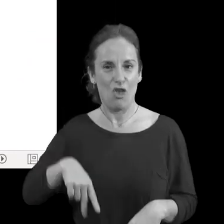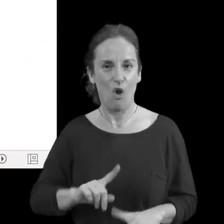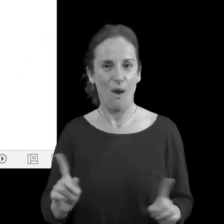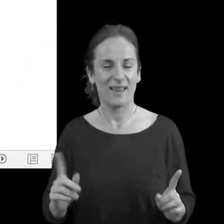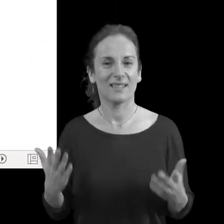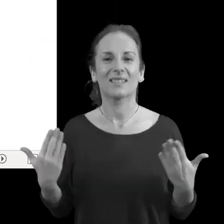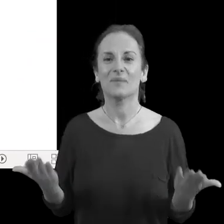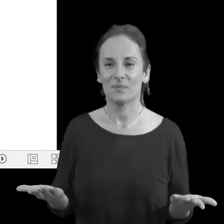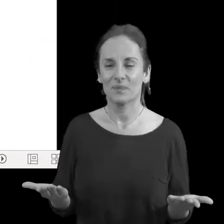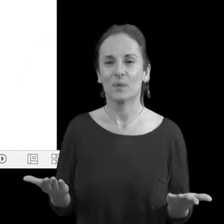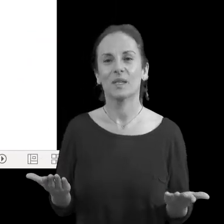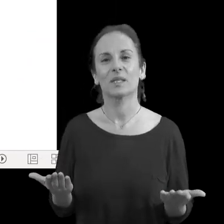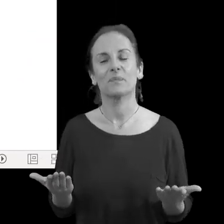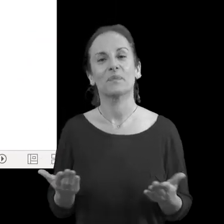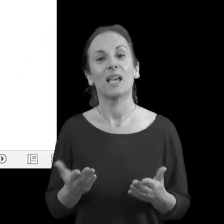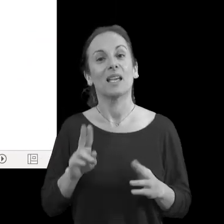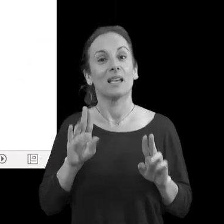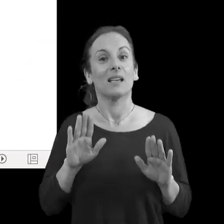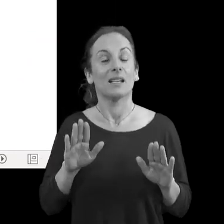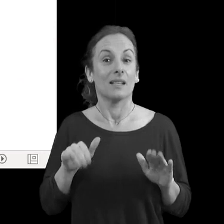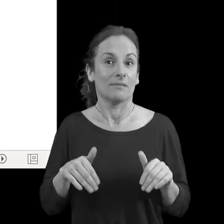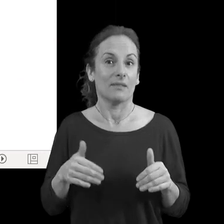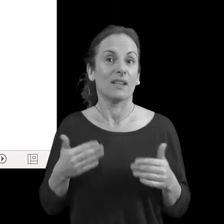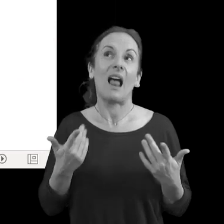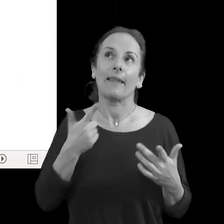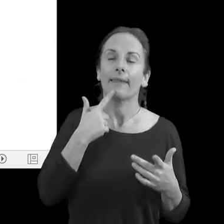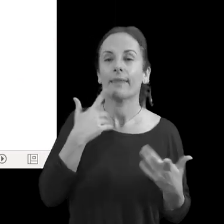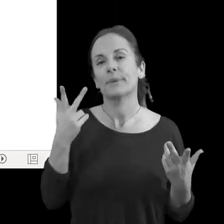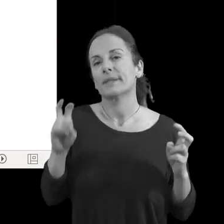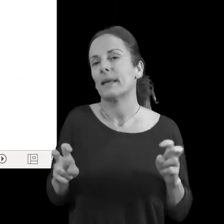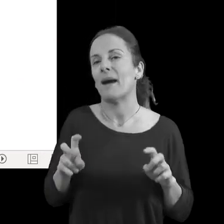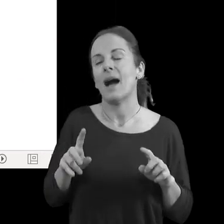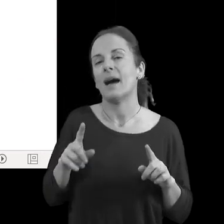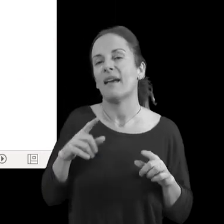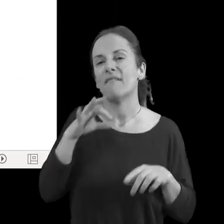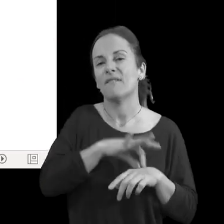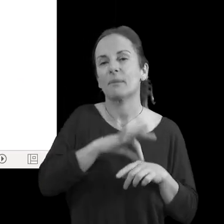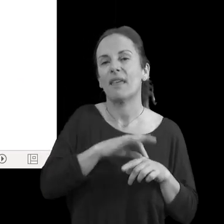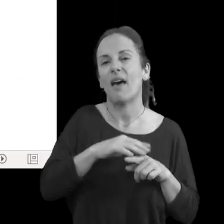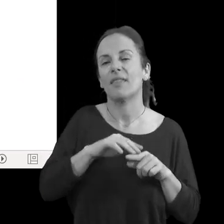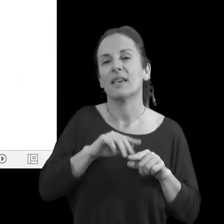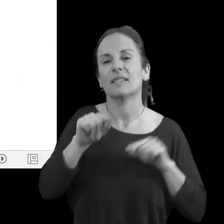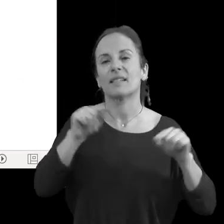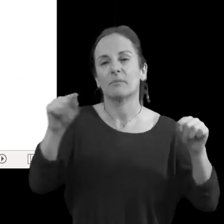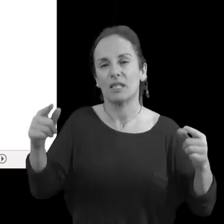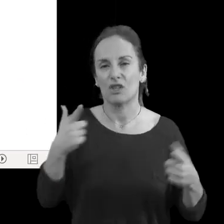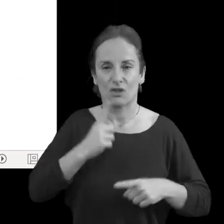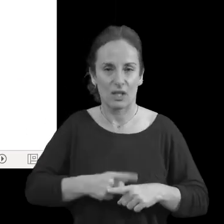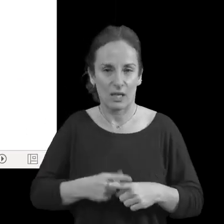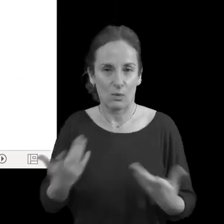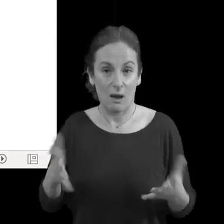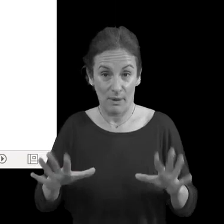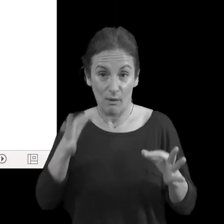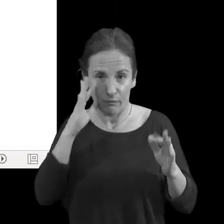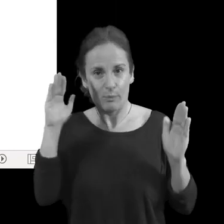que no exista, no significa que haya todo un conjunto de enfermedades de transmisión sexual, como sabemos, ¿no? La ginecología es uno de los ámbitos que todavía hay